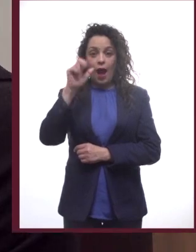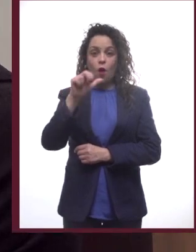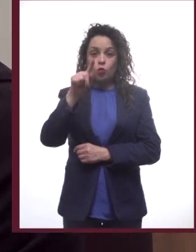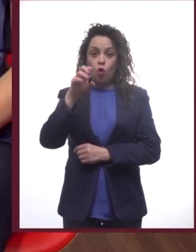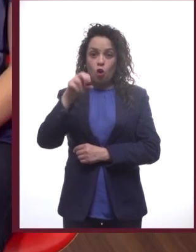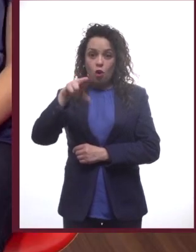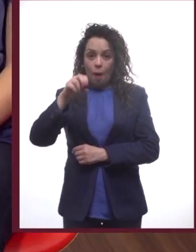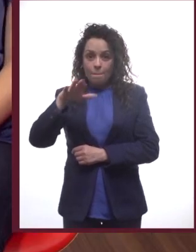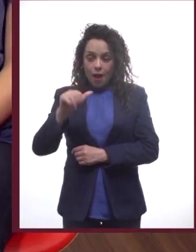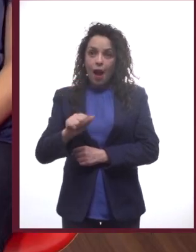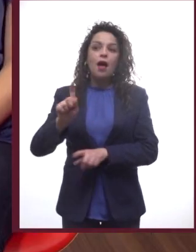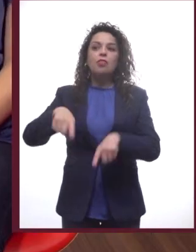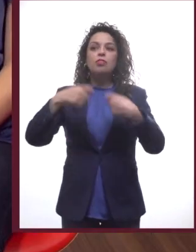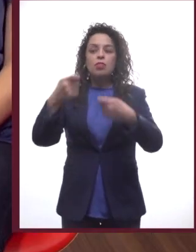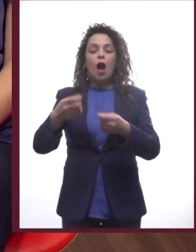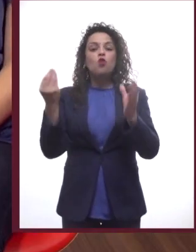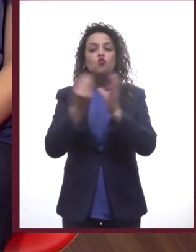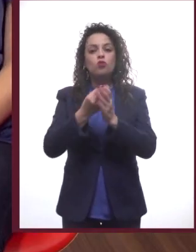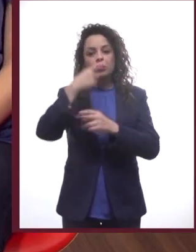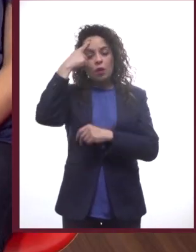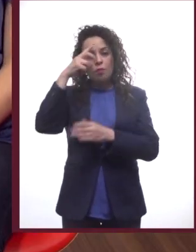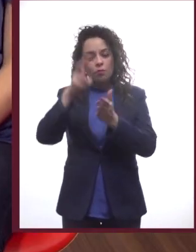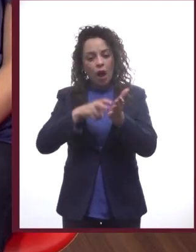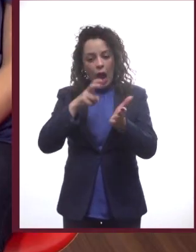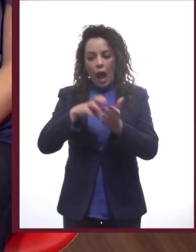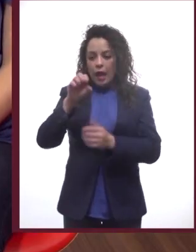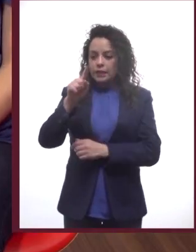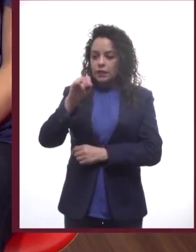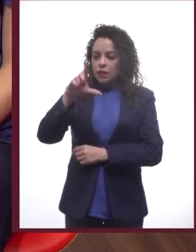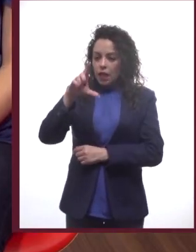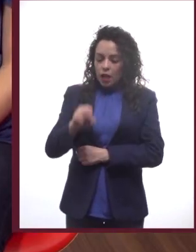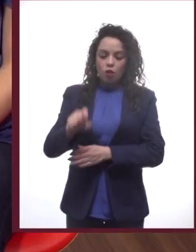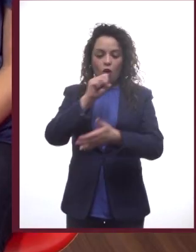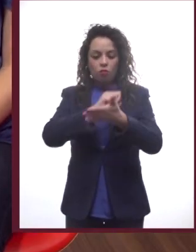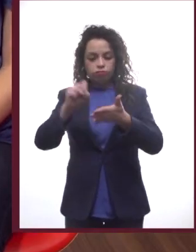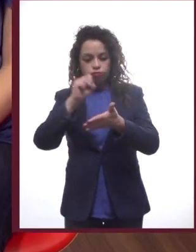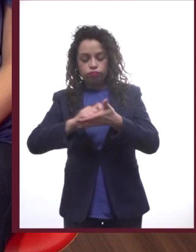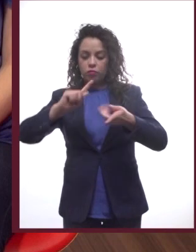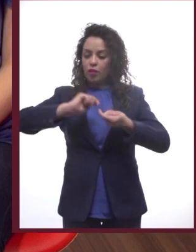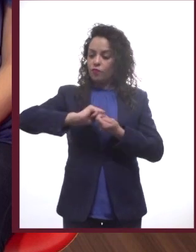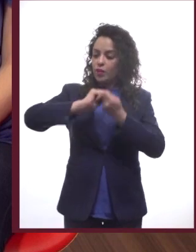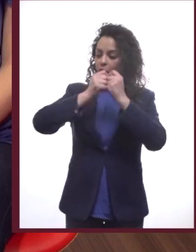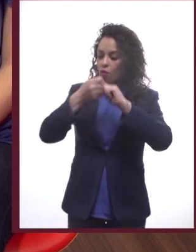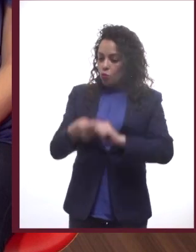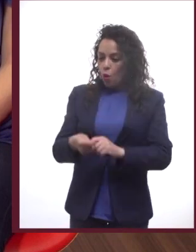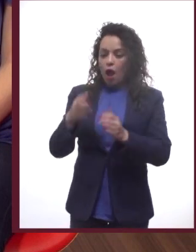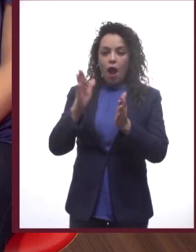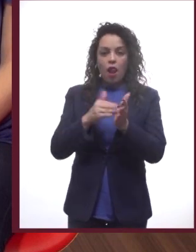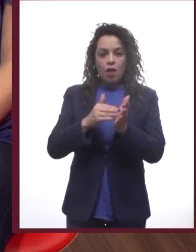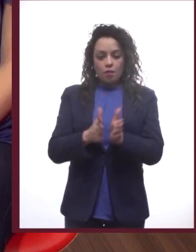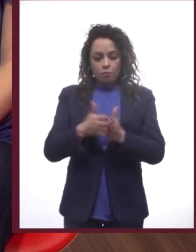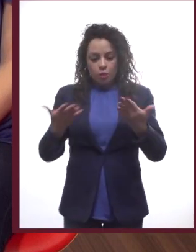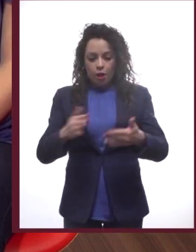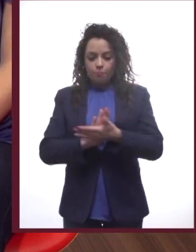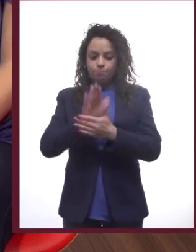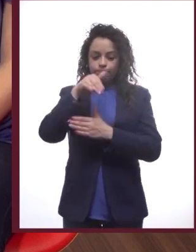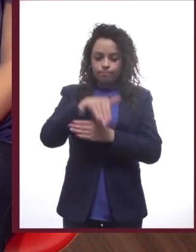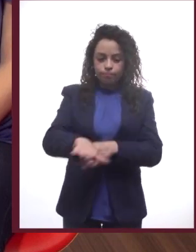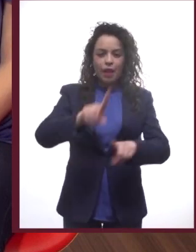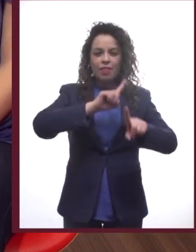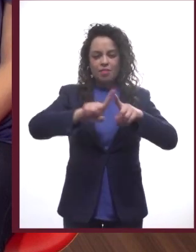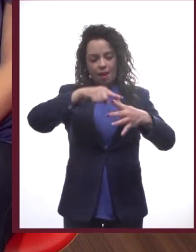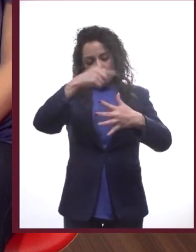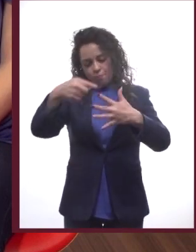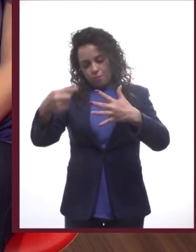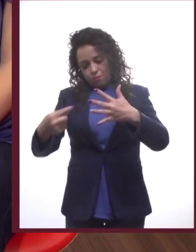de Nuevo León. La Cámara Nacional de la Industria Editorial Mexicana ofrece cursos de corrección de estilo, redacción, traducción